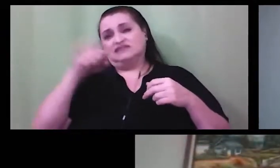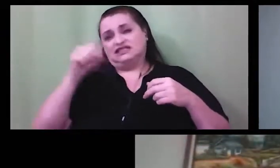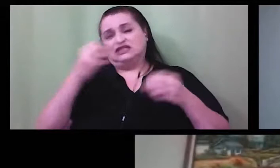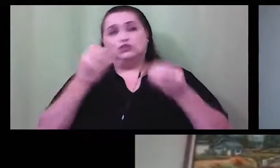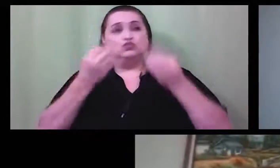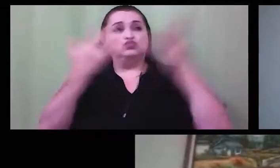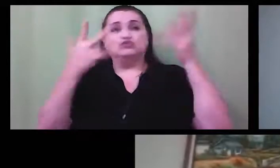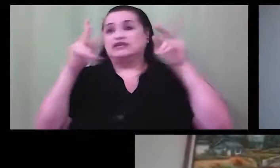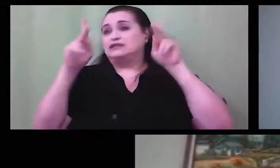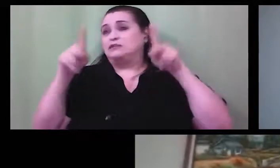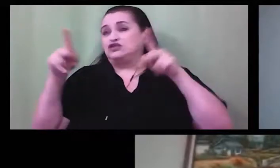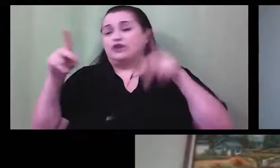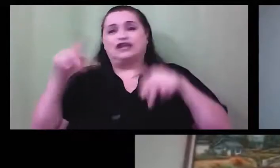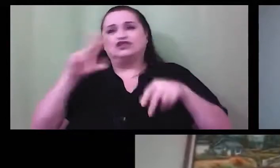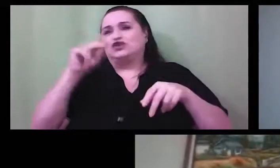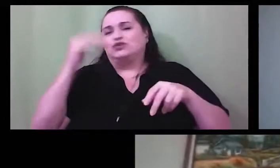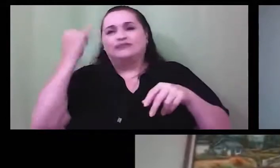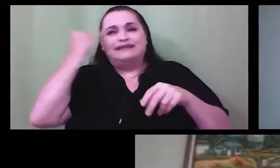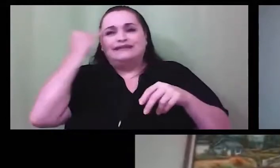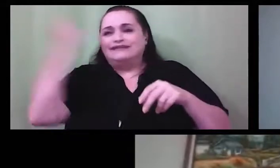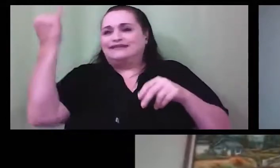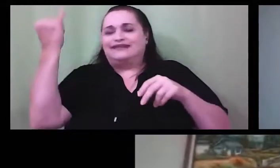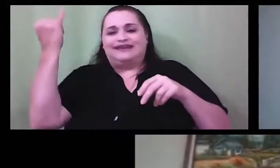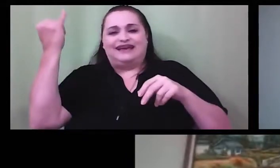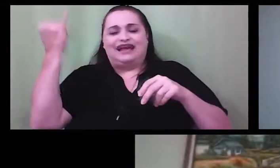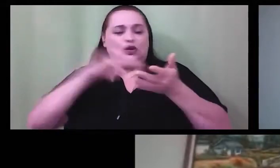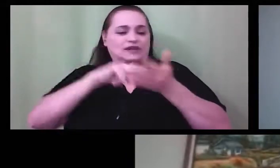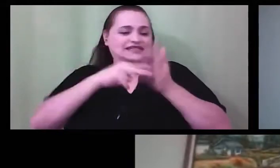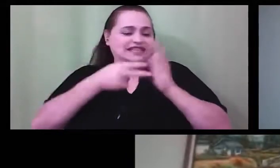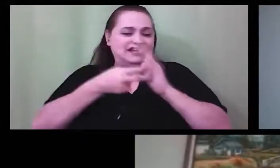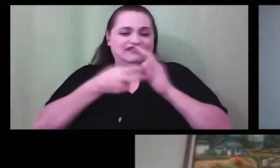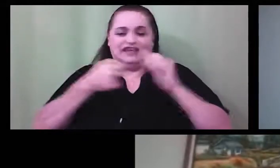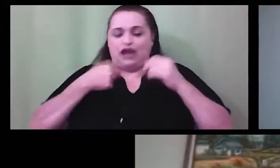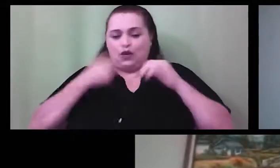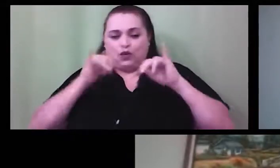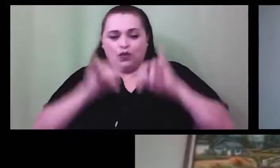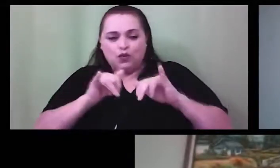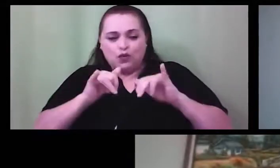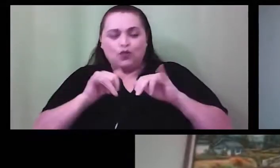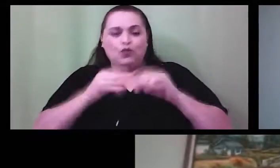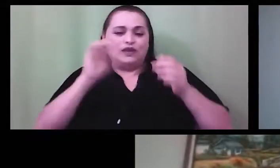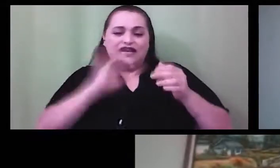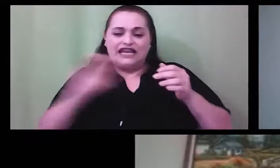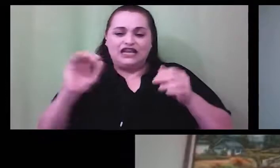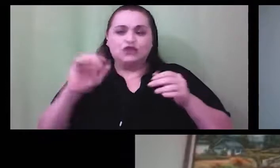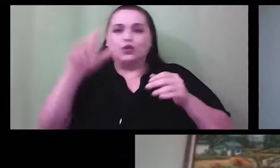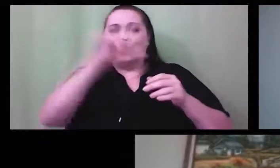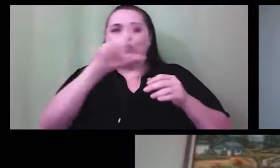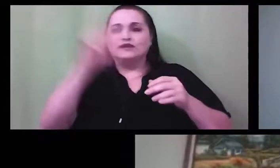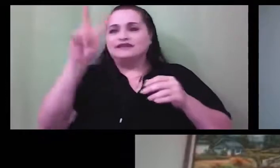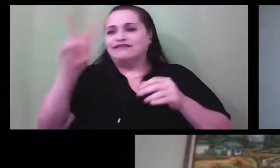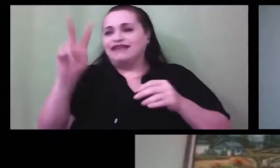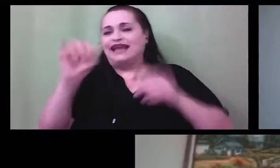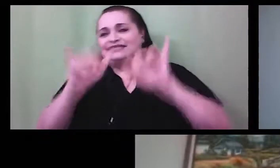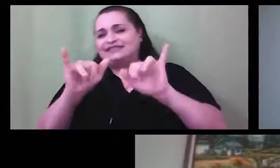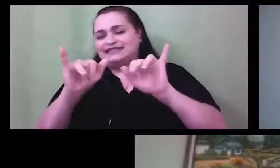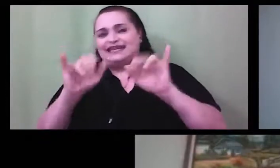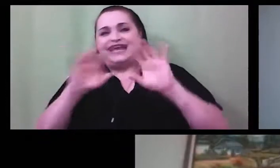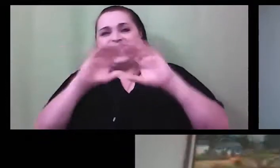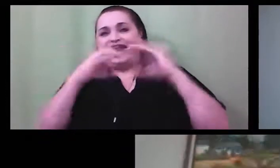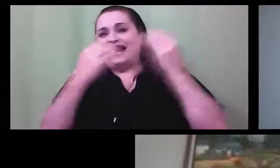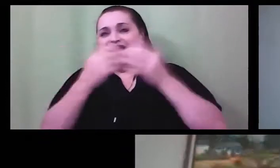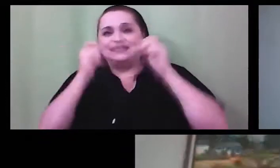gente no tiene idea de que lo que significa estar con un niño de lunes a viernes en clases presencial ahí con